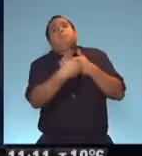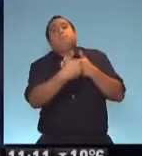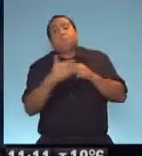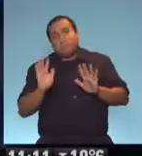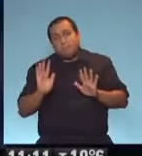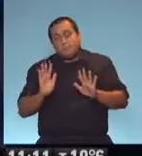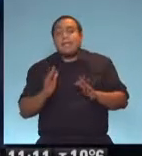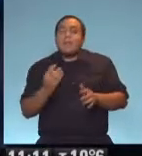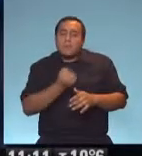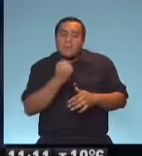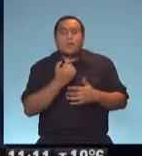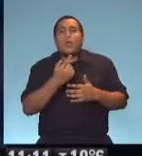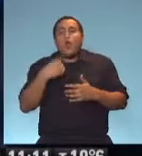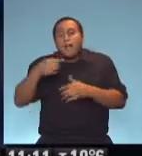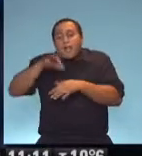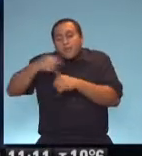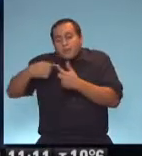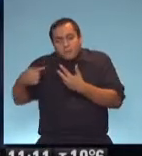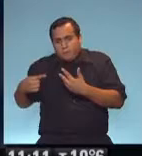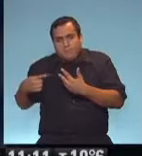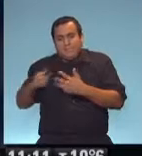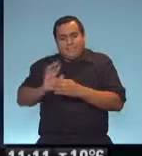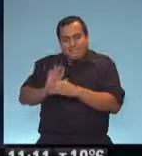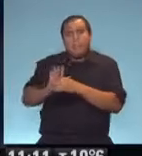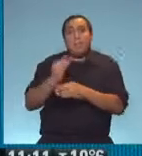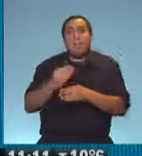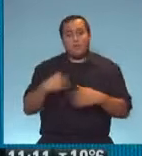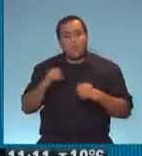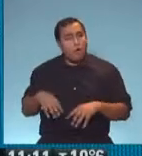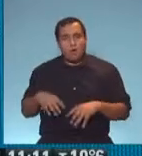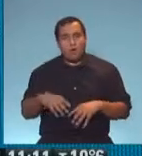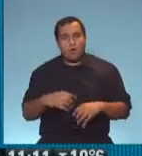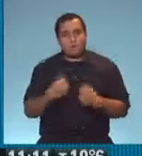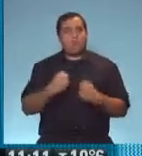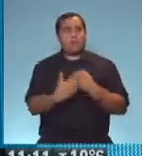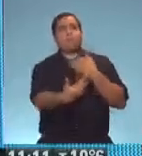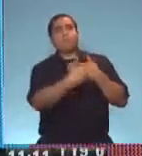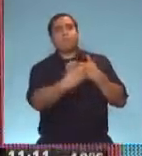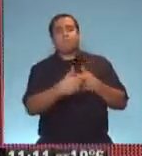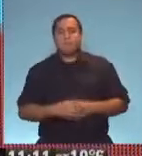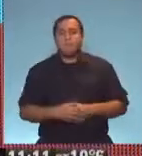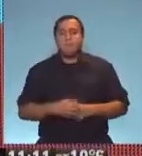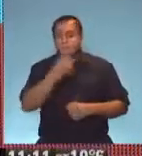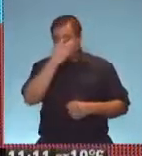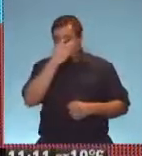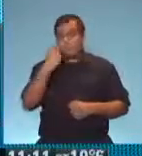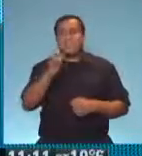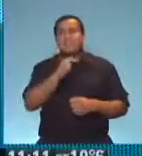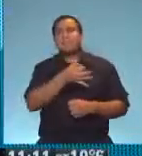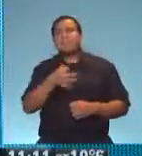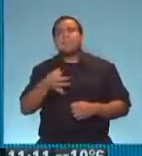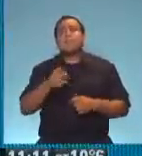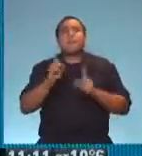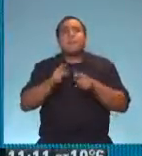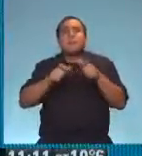que podemos tener que sean colaterales y que nos debiliten un poco menos. Exactamente, pero también es importante tener en cuenta que la gente tiene